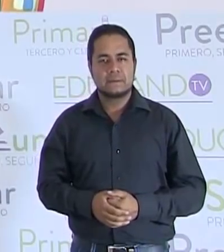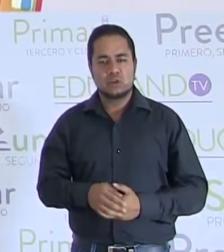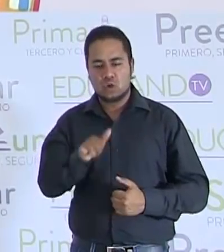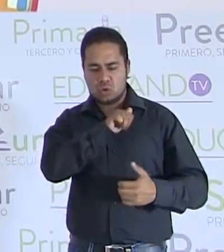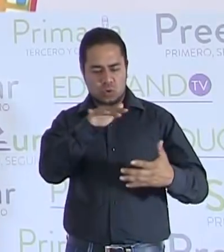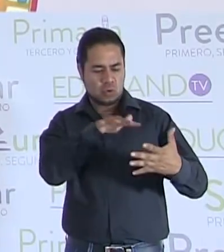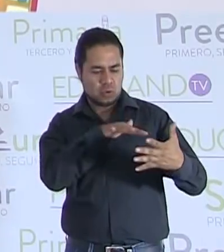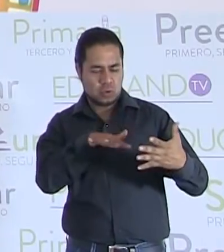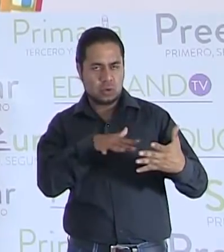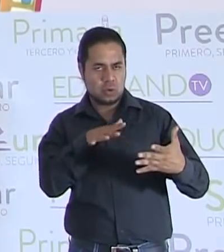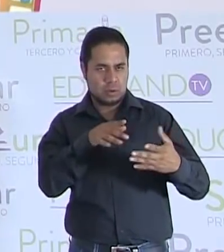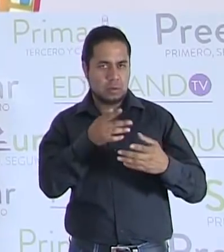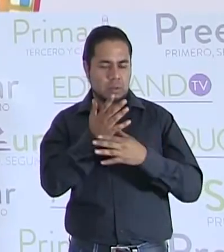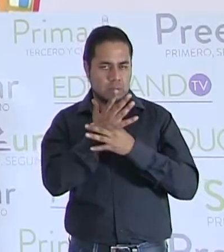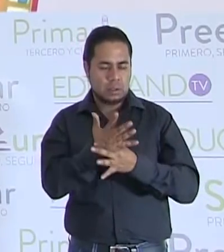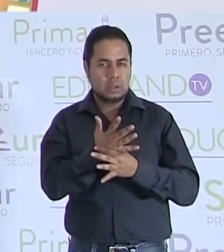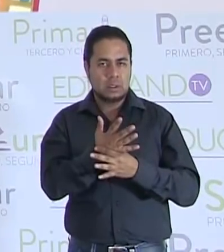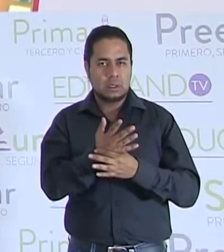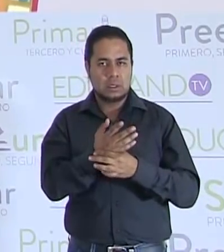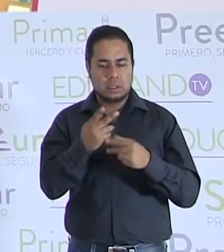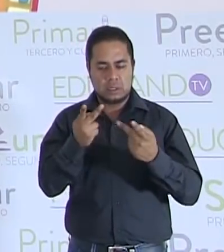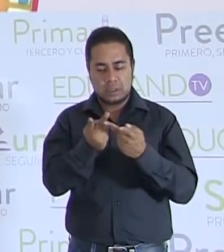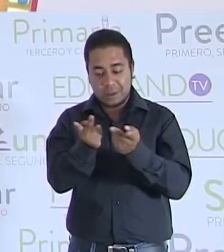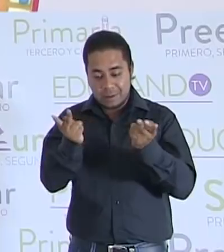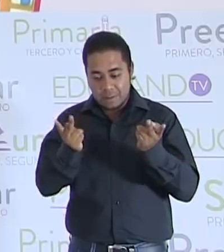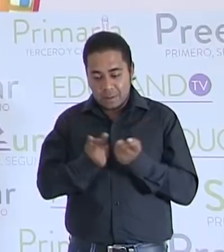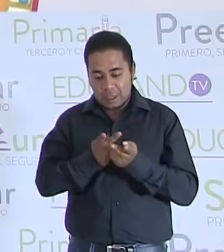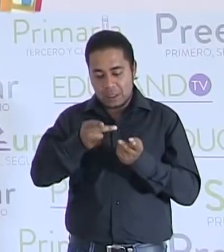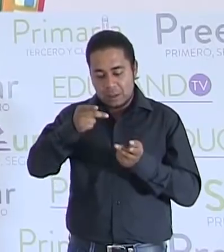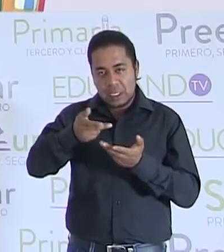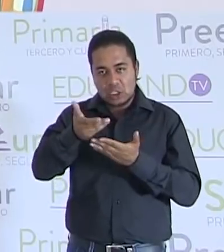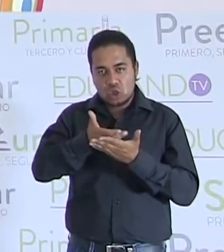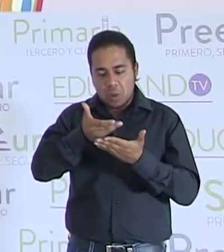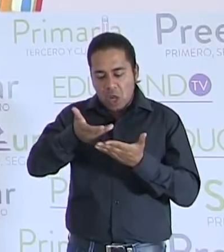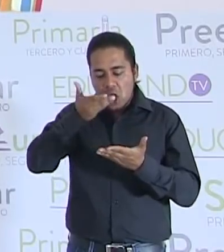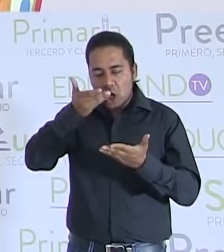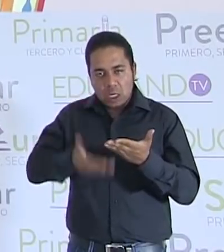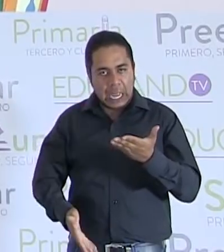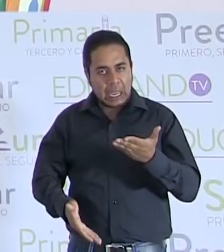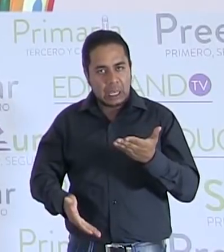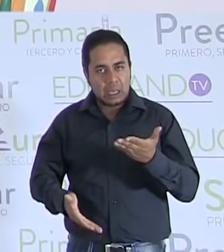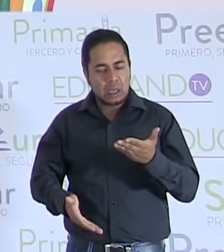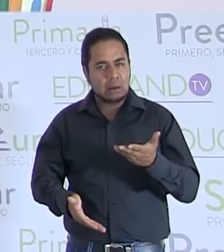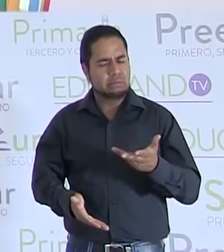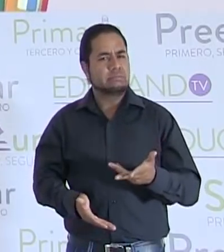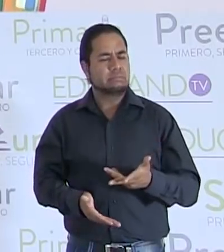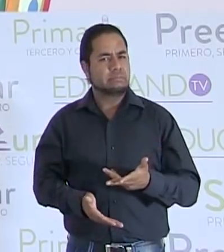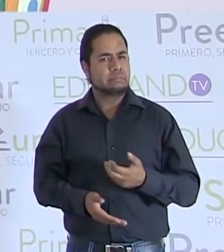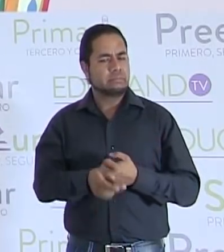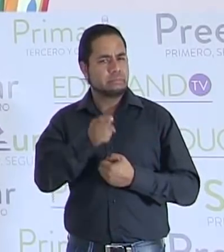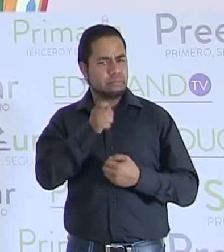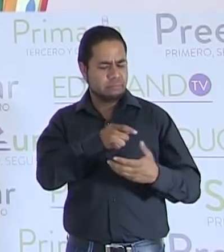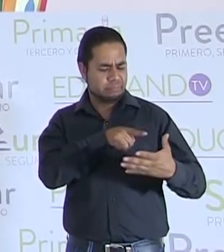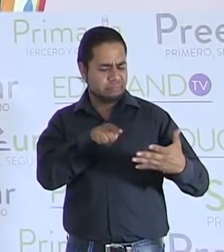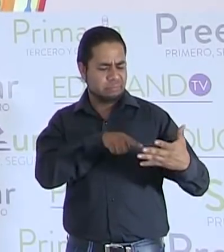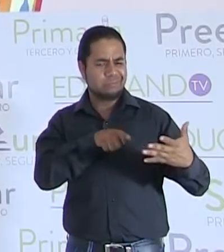Viene este otro que dice, del plato a la boca se cae la sopa. Eso